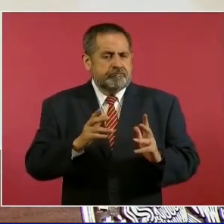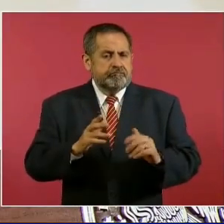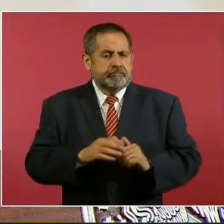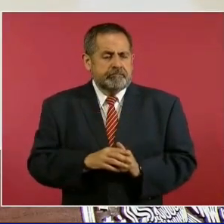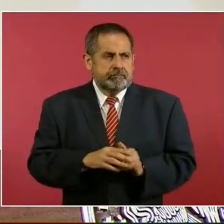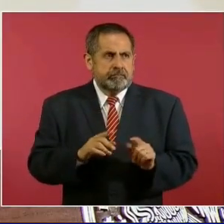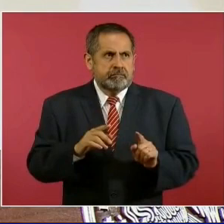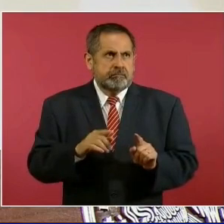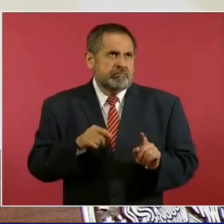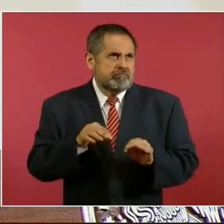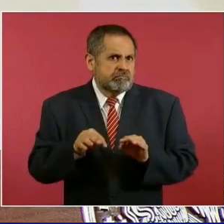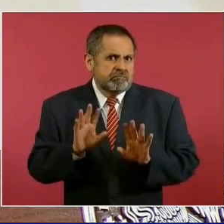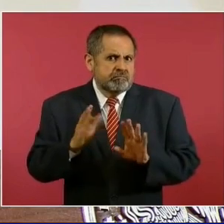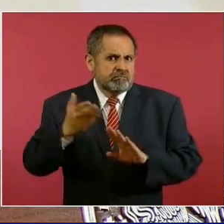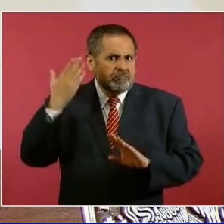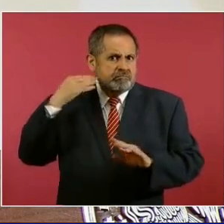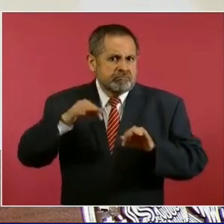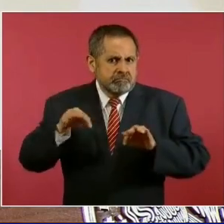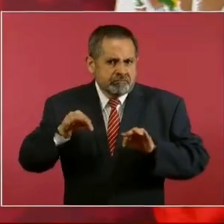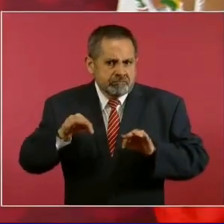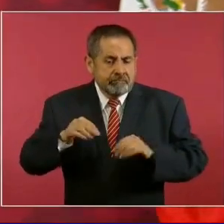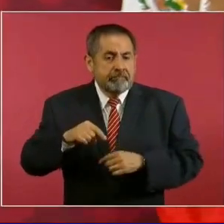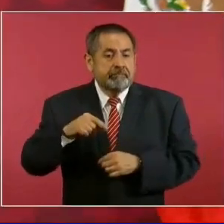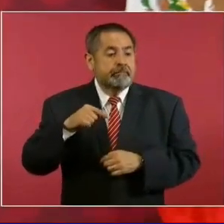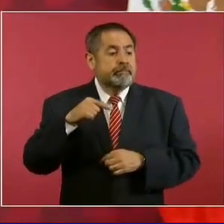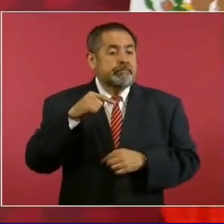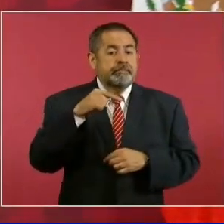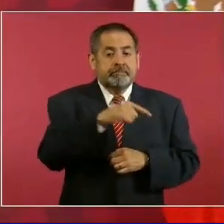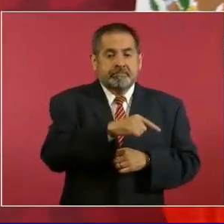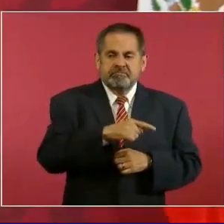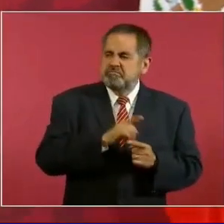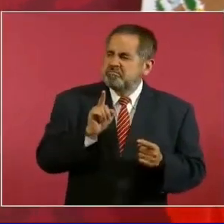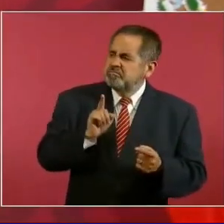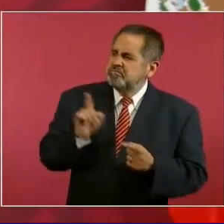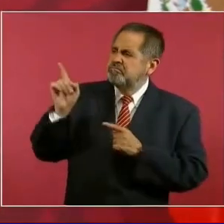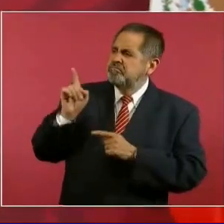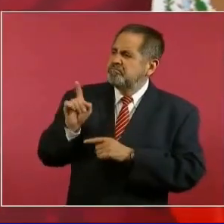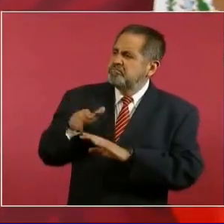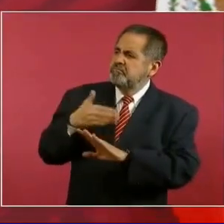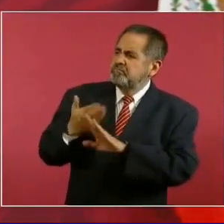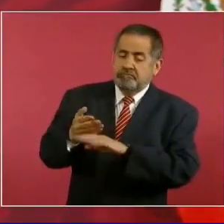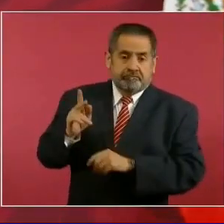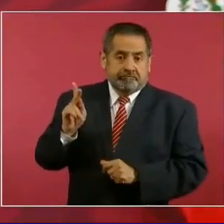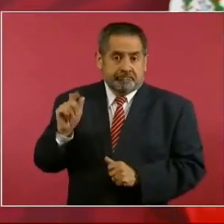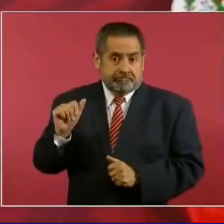o trabajaba, es el que condena a Pemex.